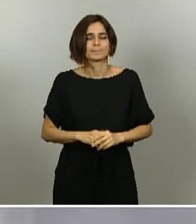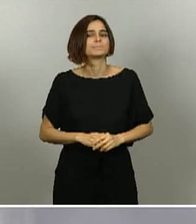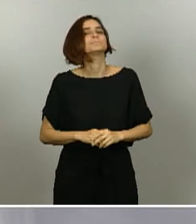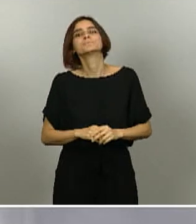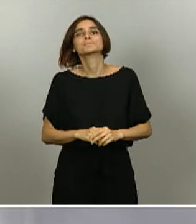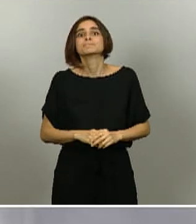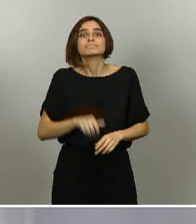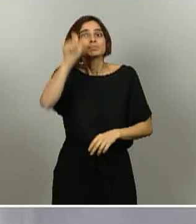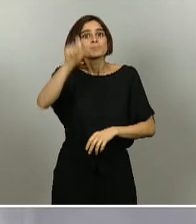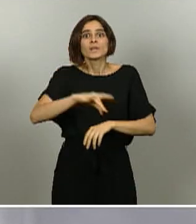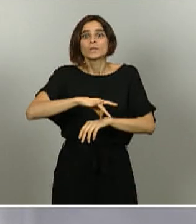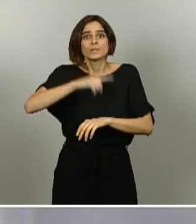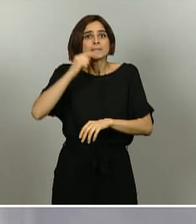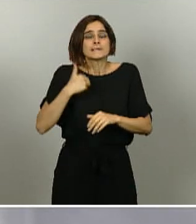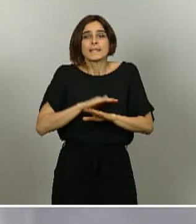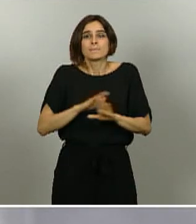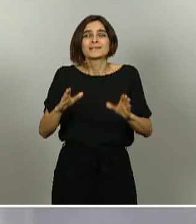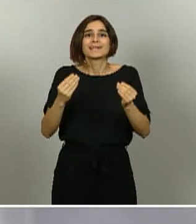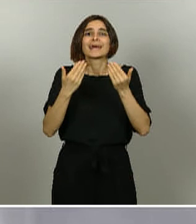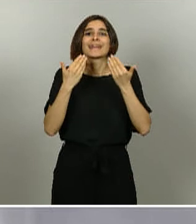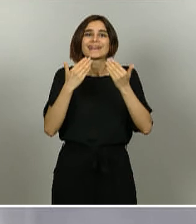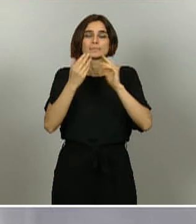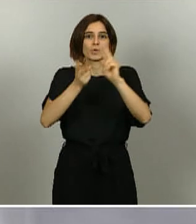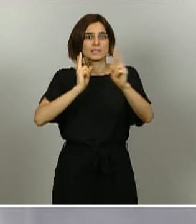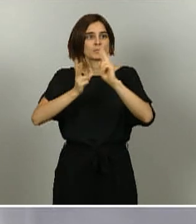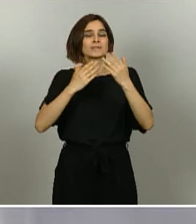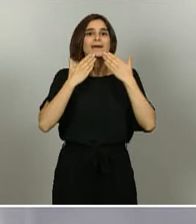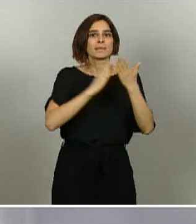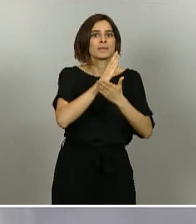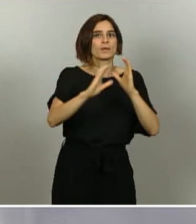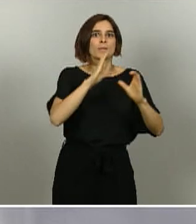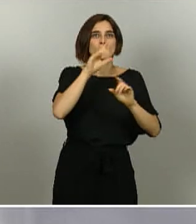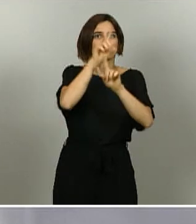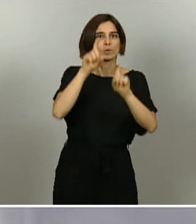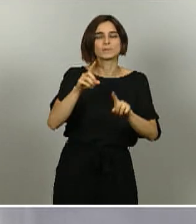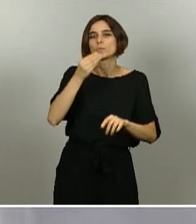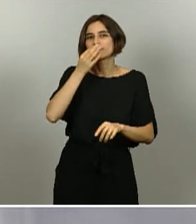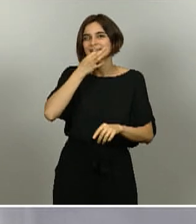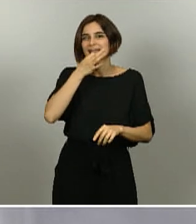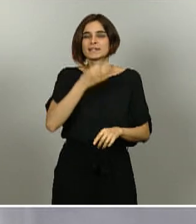por sus respuestas. Gracias a los medios por sus preguntas. Buenas tardes. Gracias a ustedes.